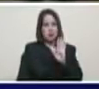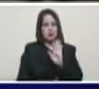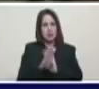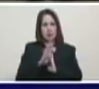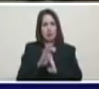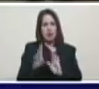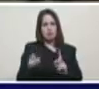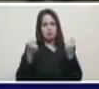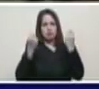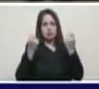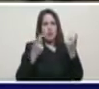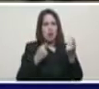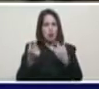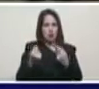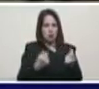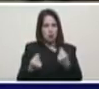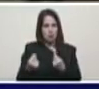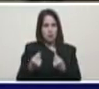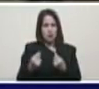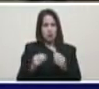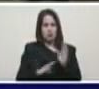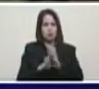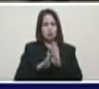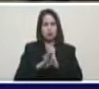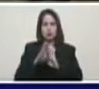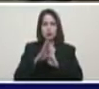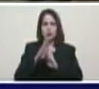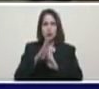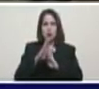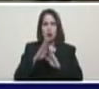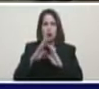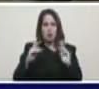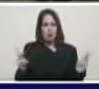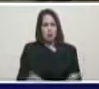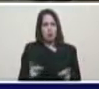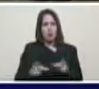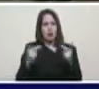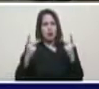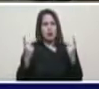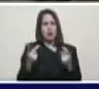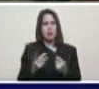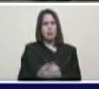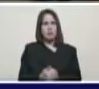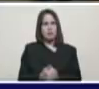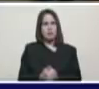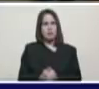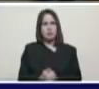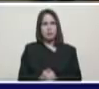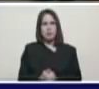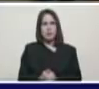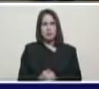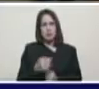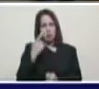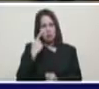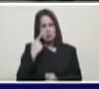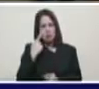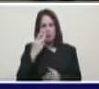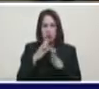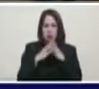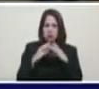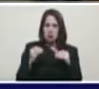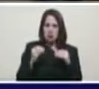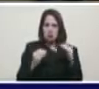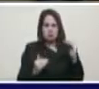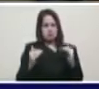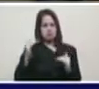recuperación económico crecimiento y prosperidad estado viendo todo aquí allá y ahora voy a tomar